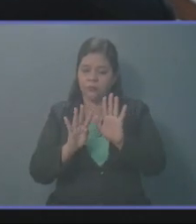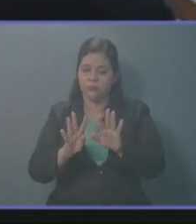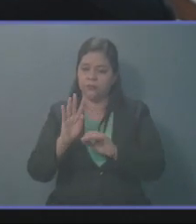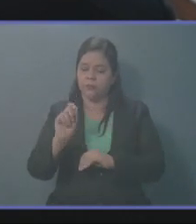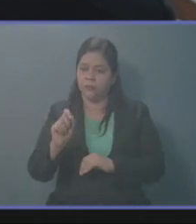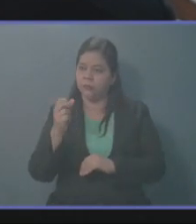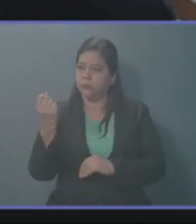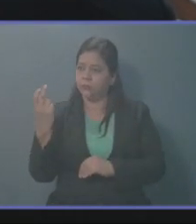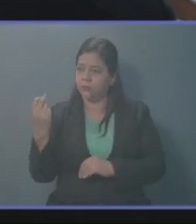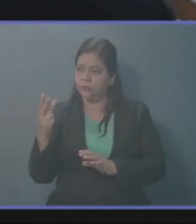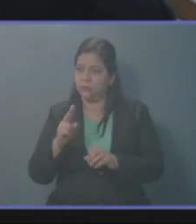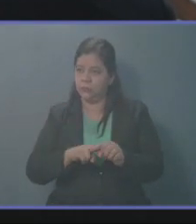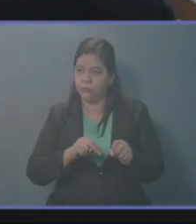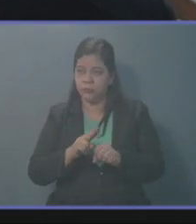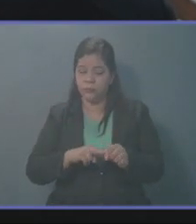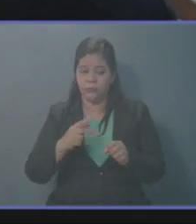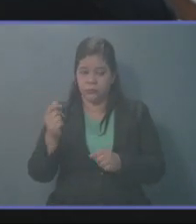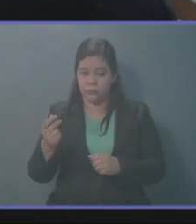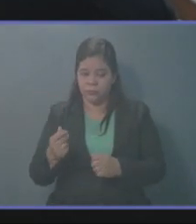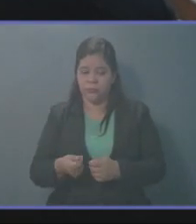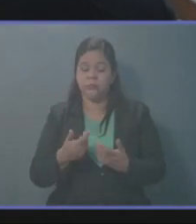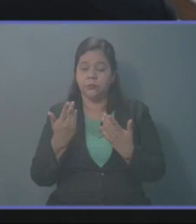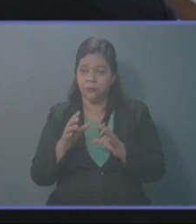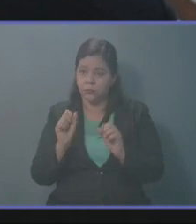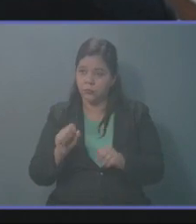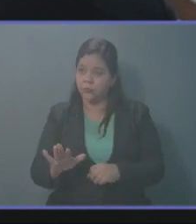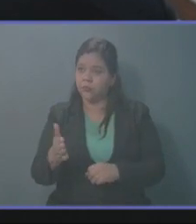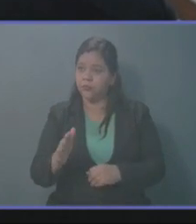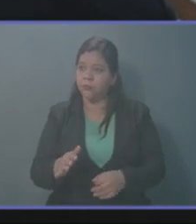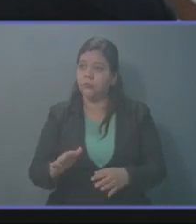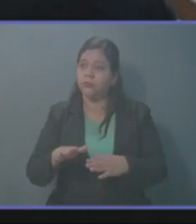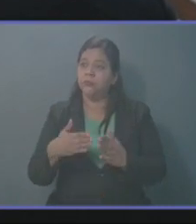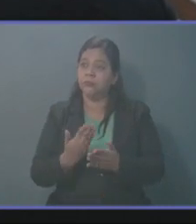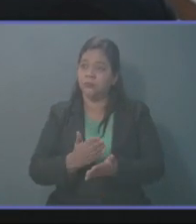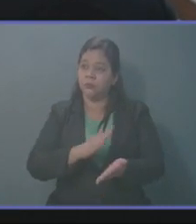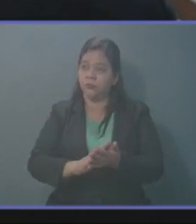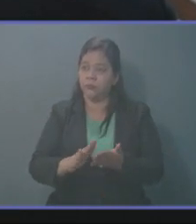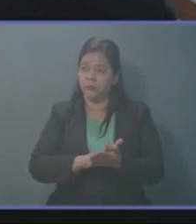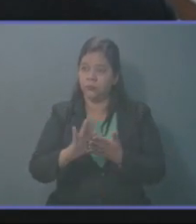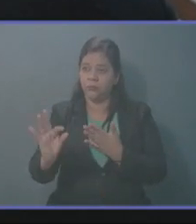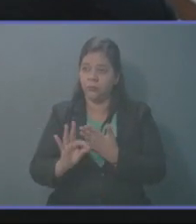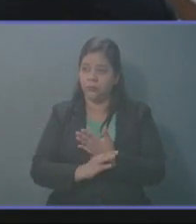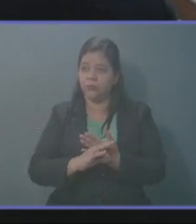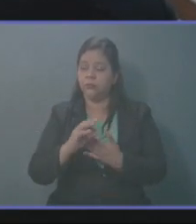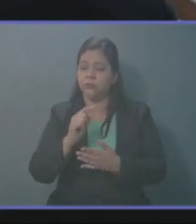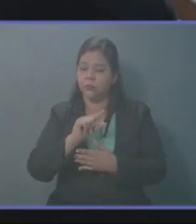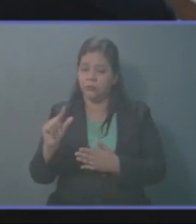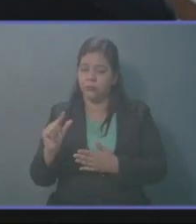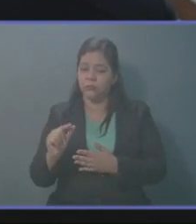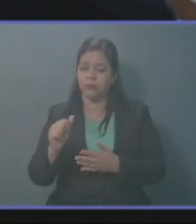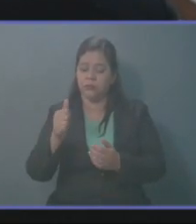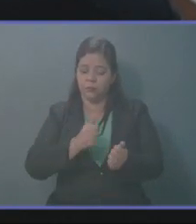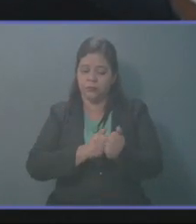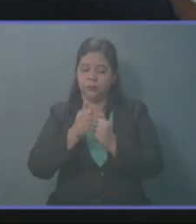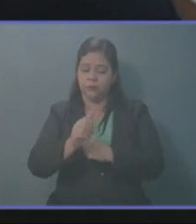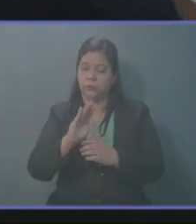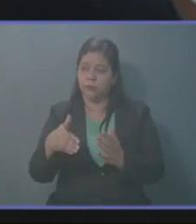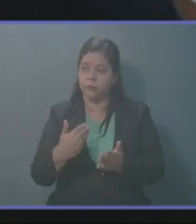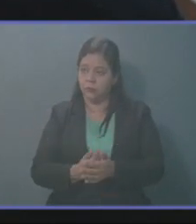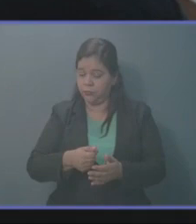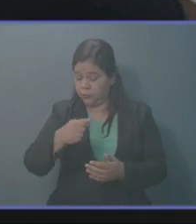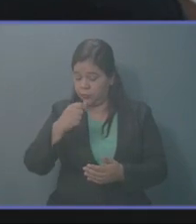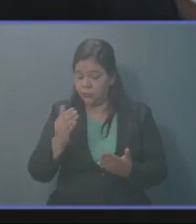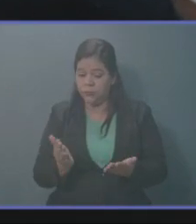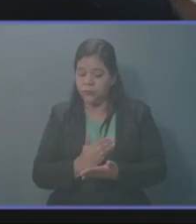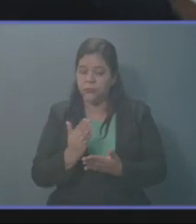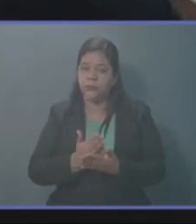16.583.999.12 dólares. Recursos que serán utilizados originalmente para financiar el proyecto denominado Ampliación de la oferta educativa de educación